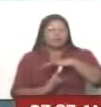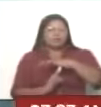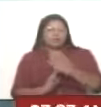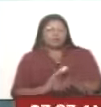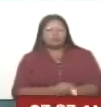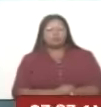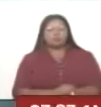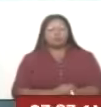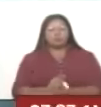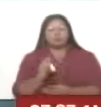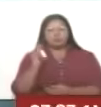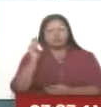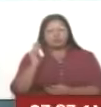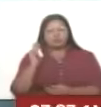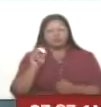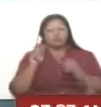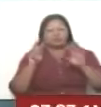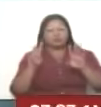Jesús Faría.